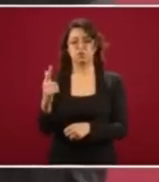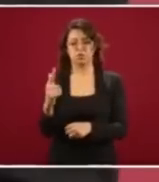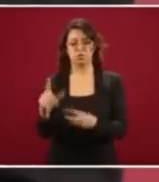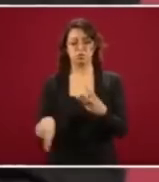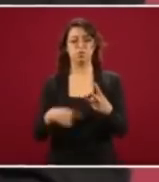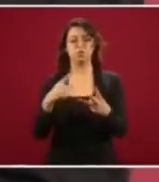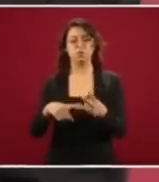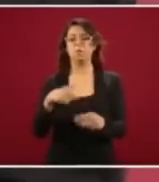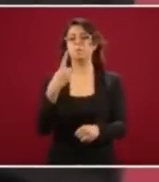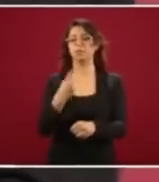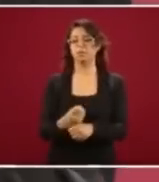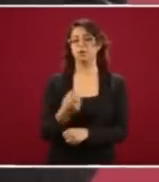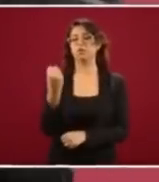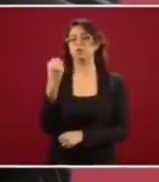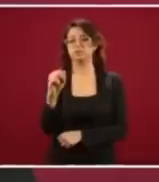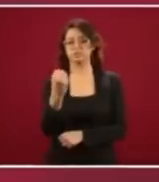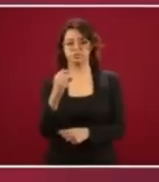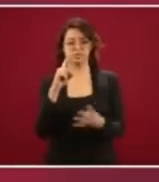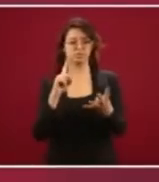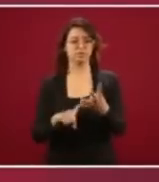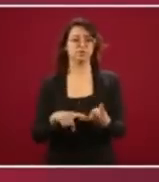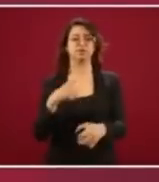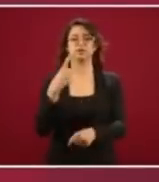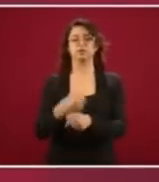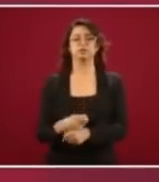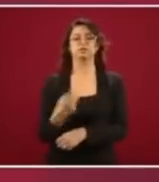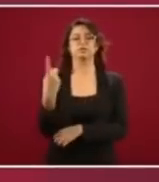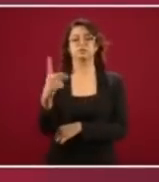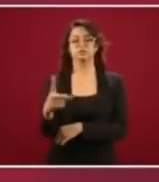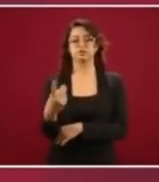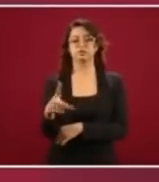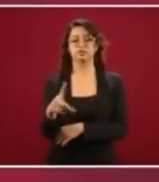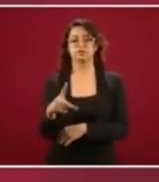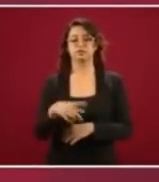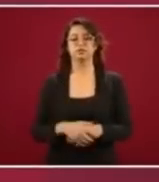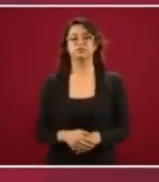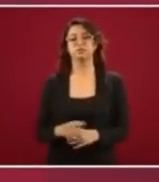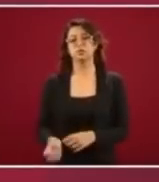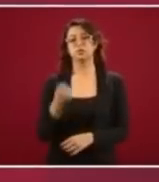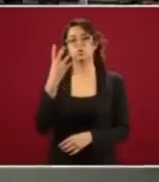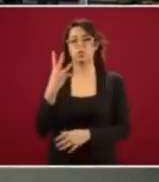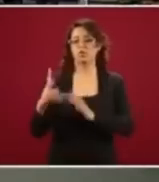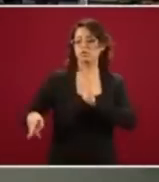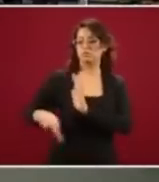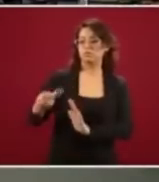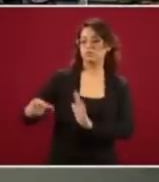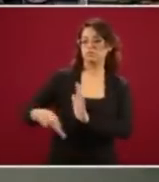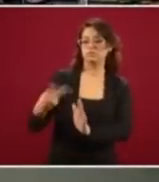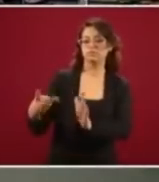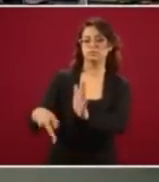1 de septiembre y 1 de diciembre. Cuatro.